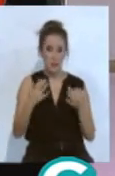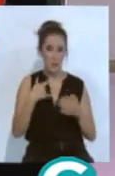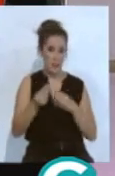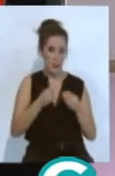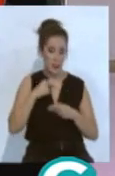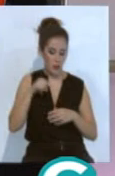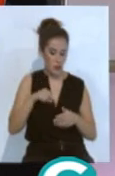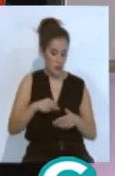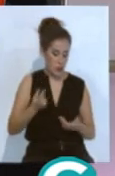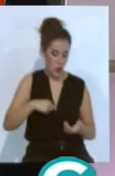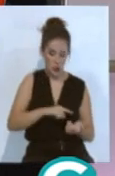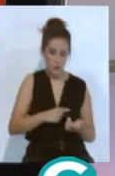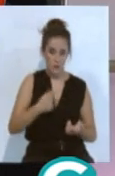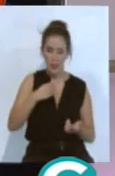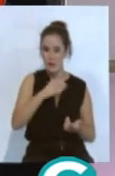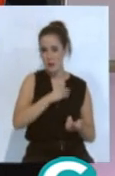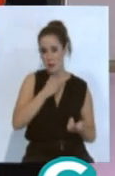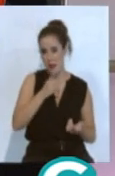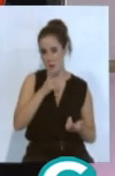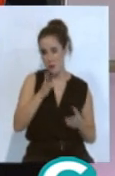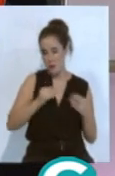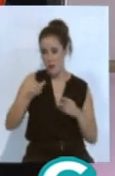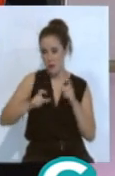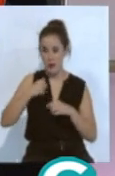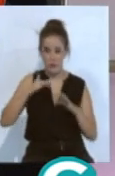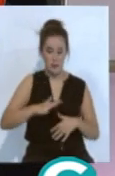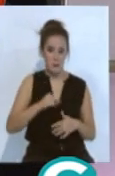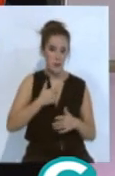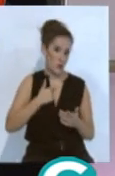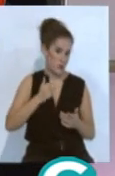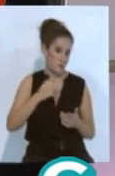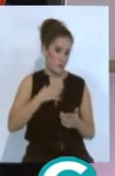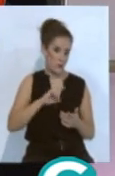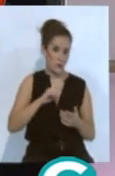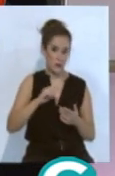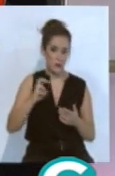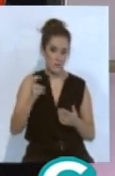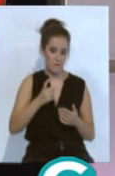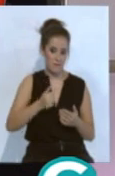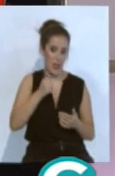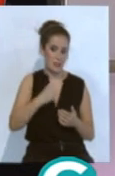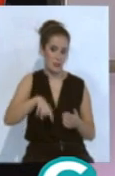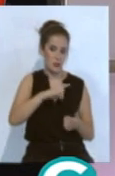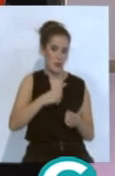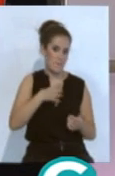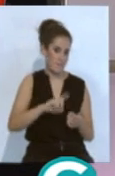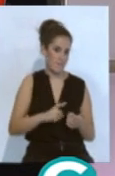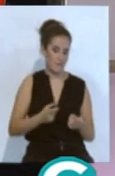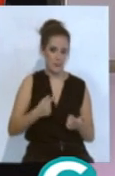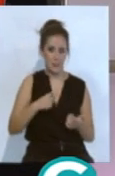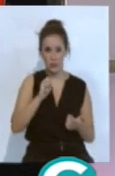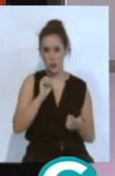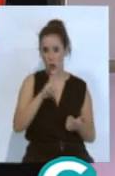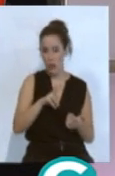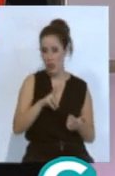estar nosotros. Entonces, yo, me da mucha pena que no esté cierta gente, está claro, pero es que yo no puedo llevar más de lo que llevamos, que son